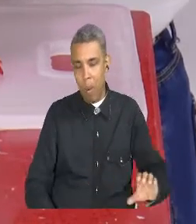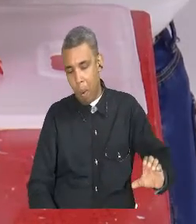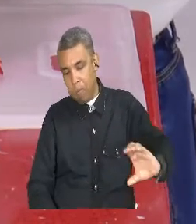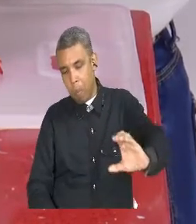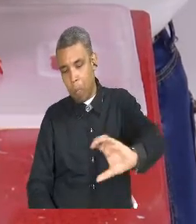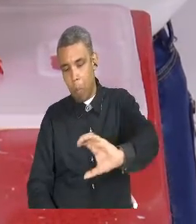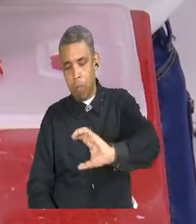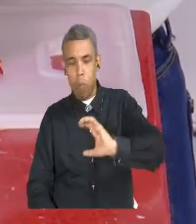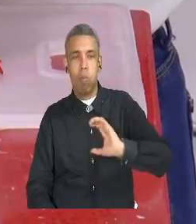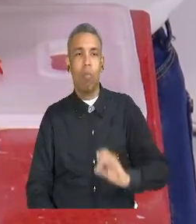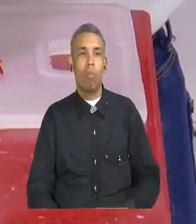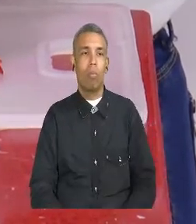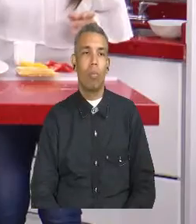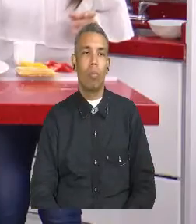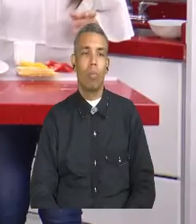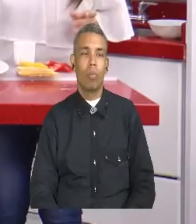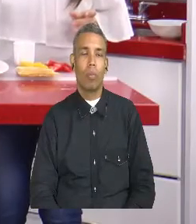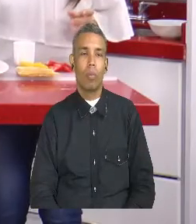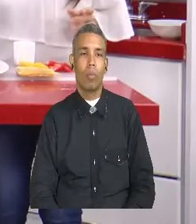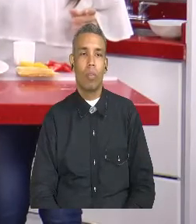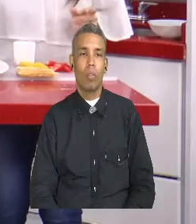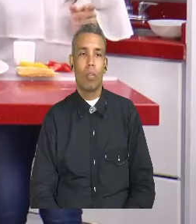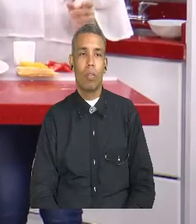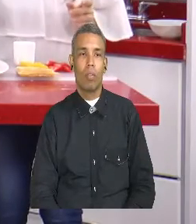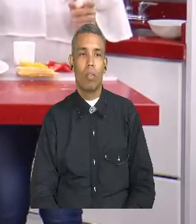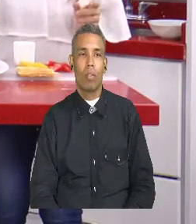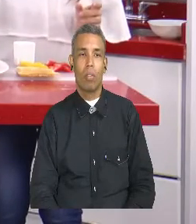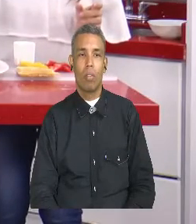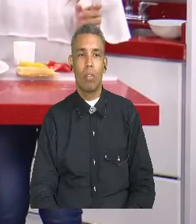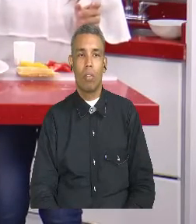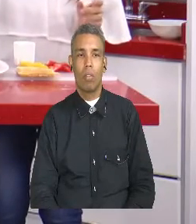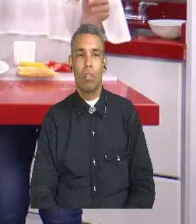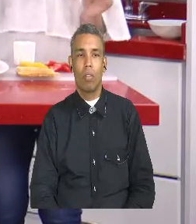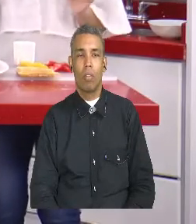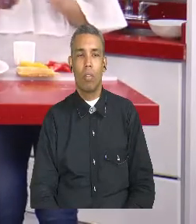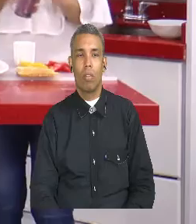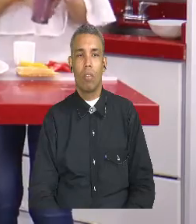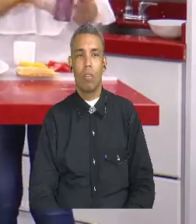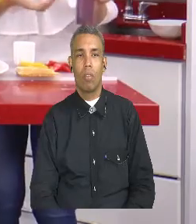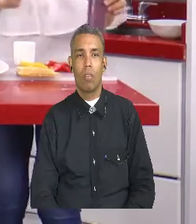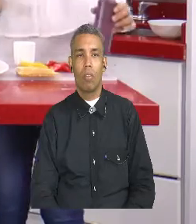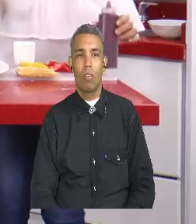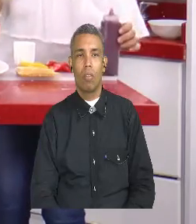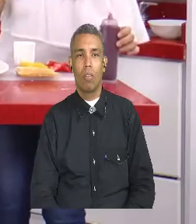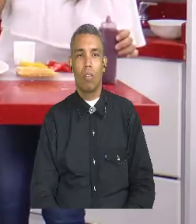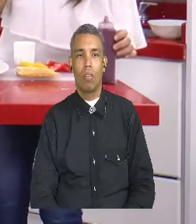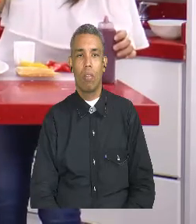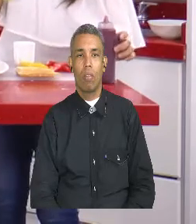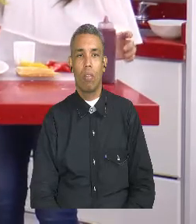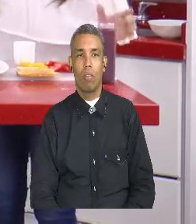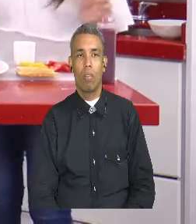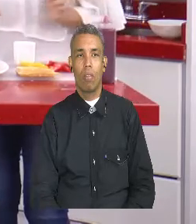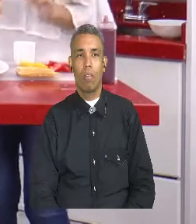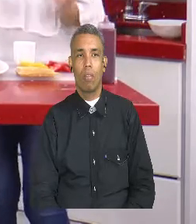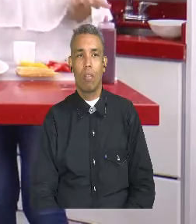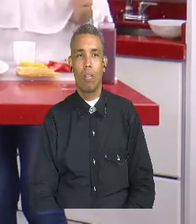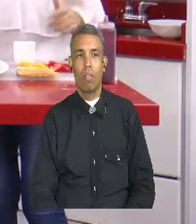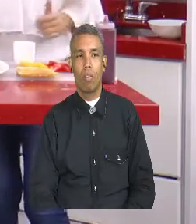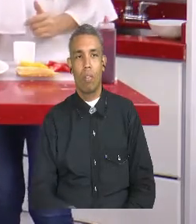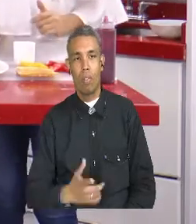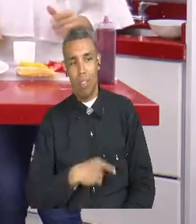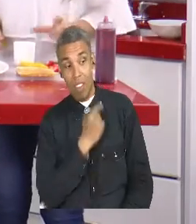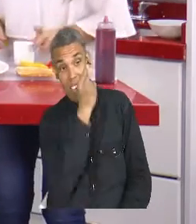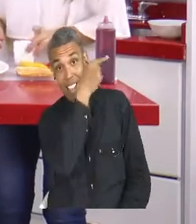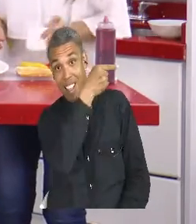Ajá, bueno, Wilson va haciendo por aquí también. ¿Tático? Ah, caramba, ella le pone firma.